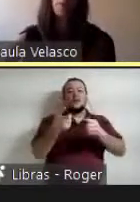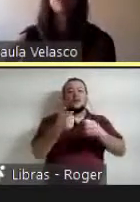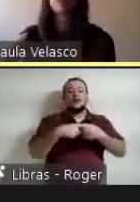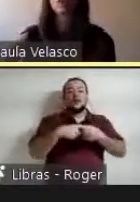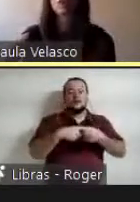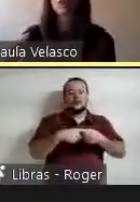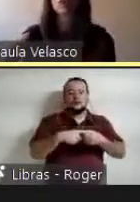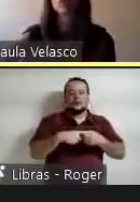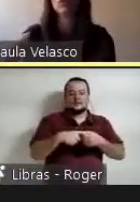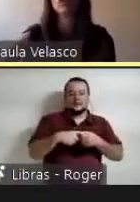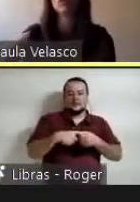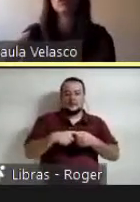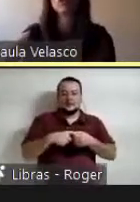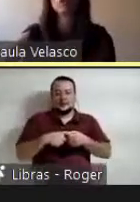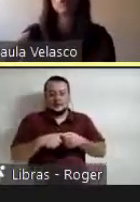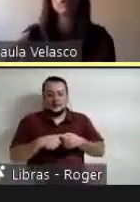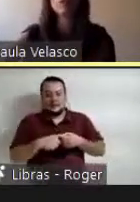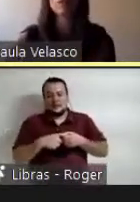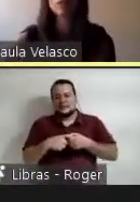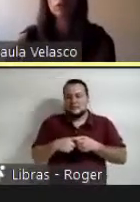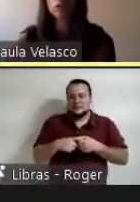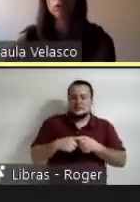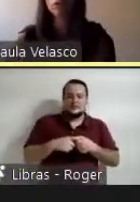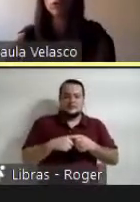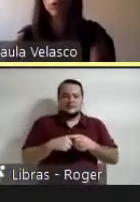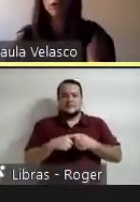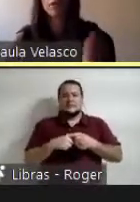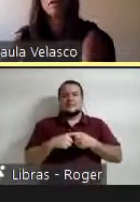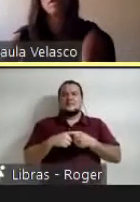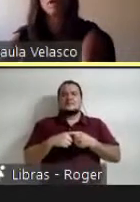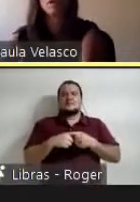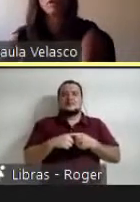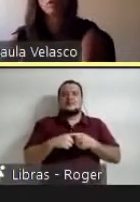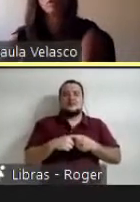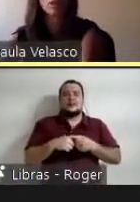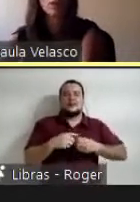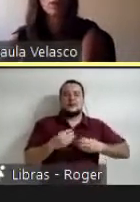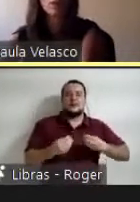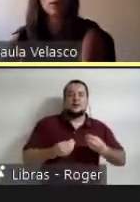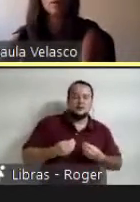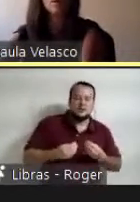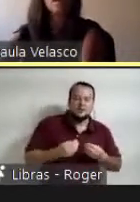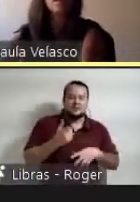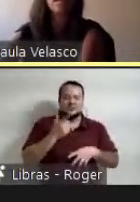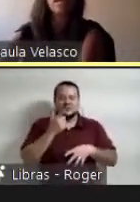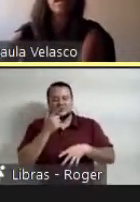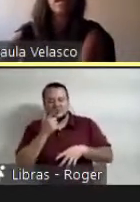cuidadosamente los restos históricos de ornamentos y estucos que habían llegado hasta nuestra época